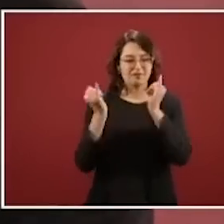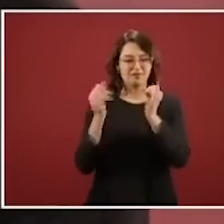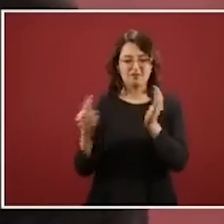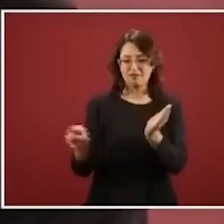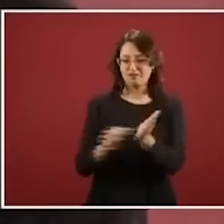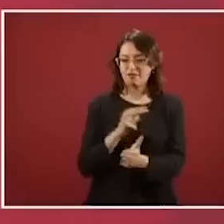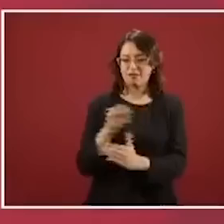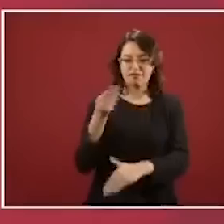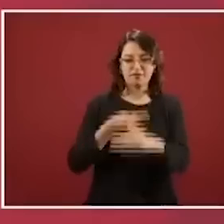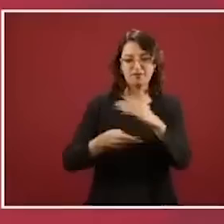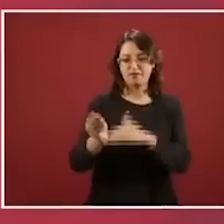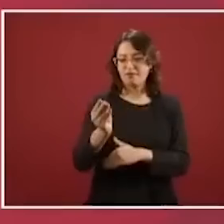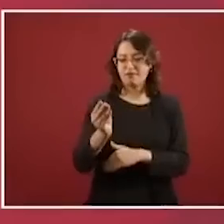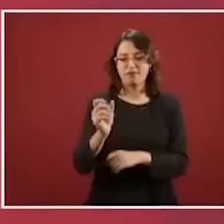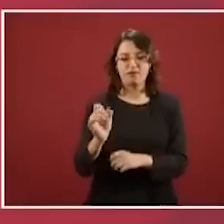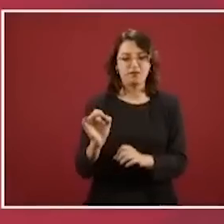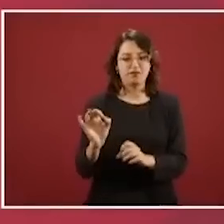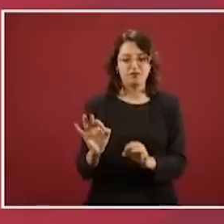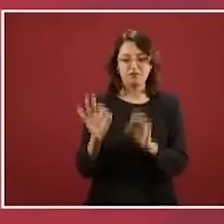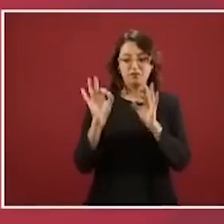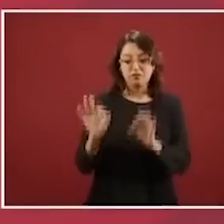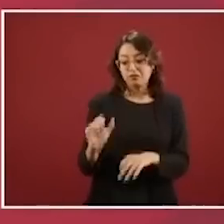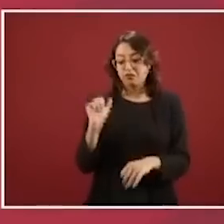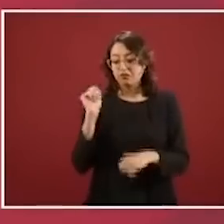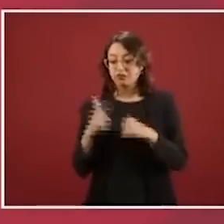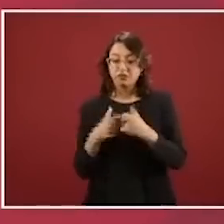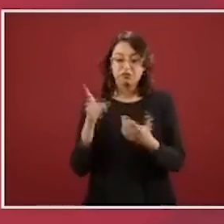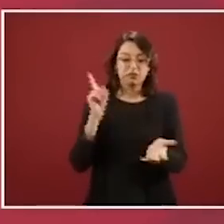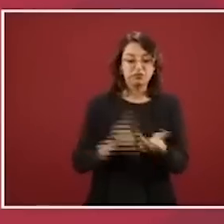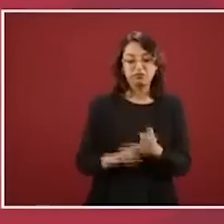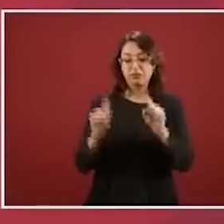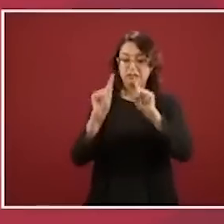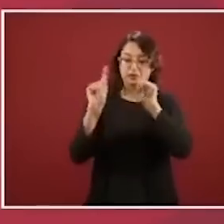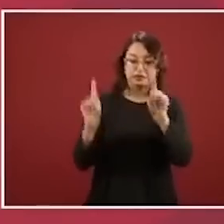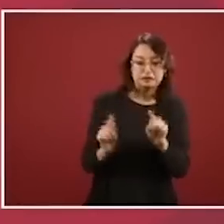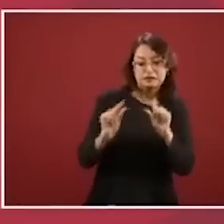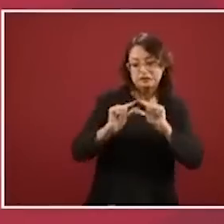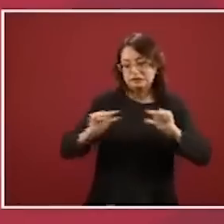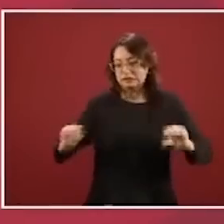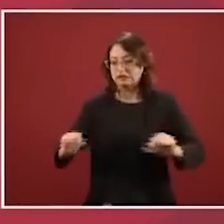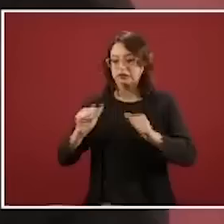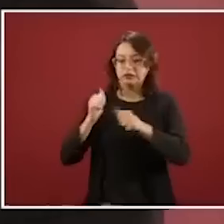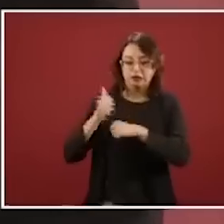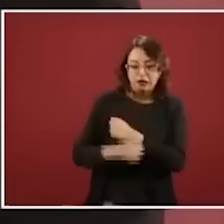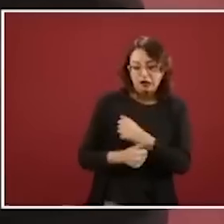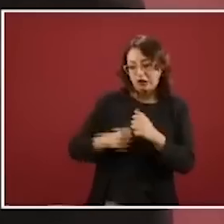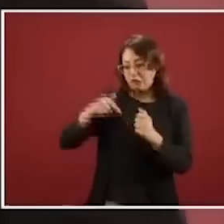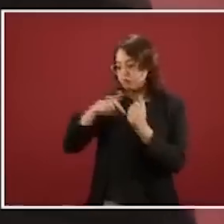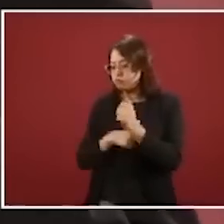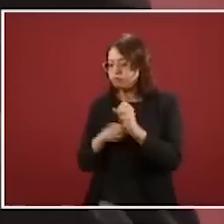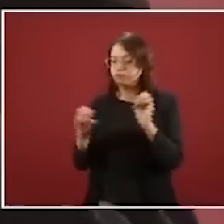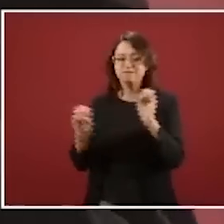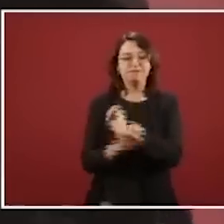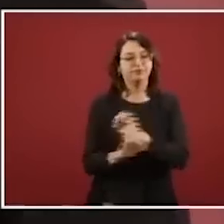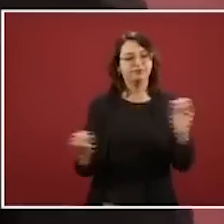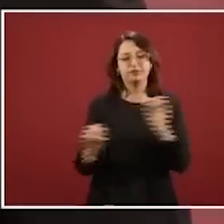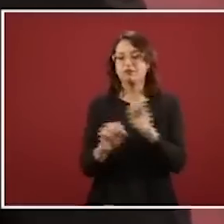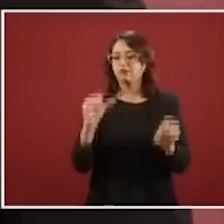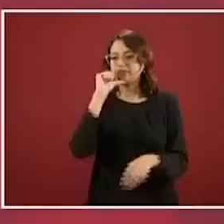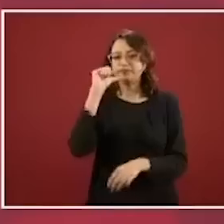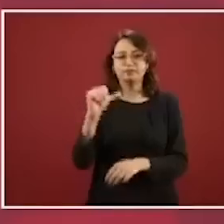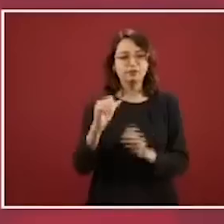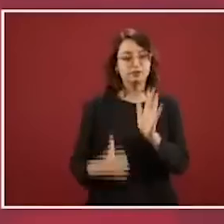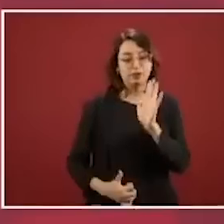firmó. No tiene letras chiquitas, paréntesis, adendums, nada. El texto que se firmó,